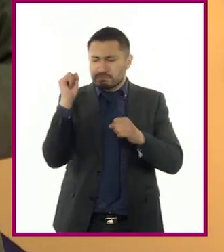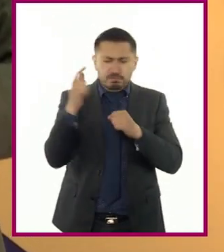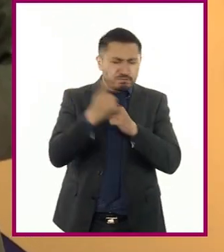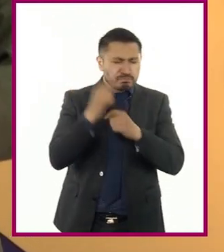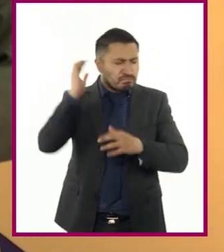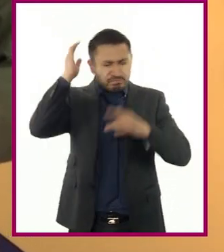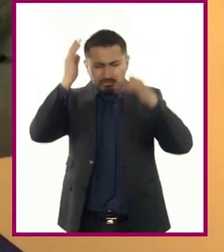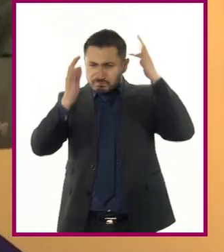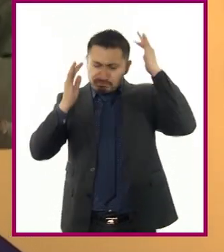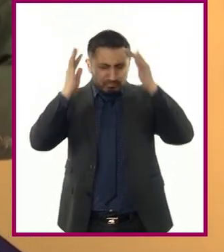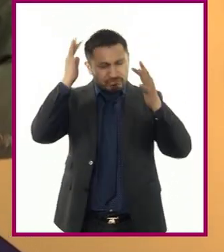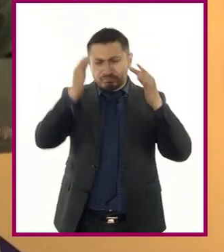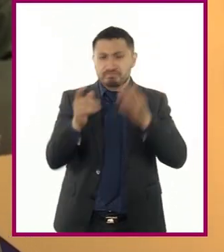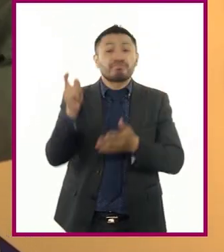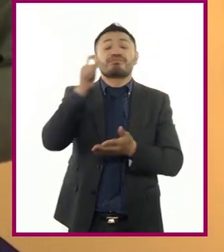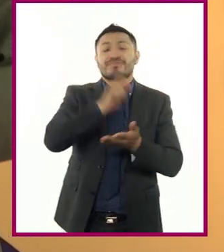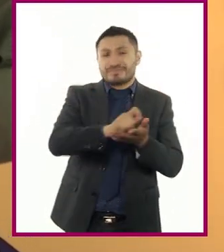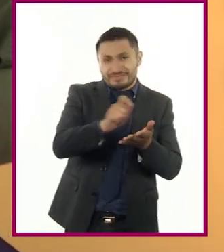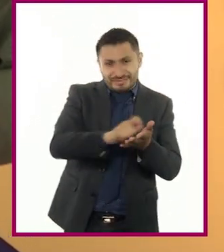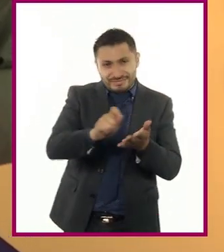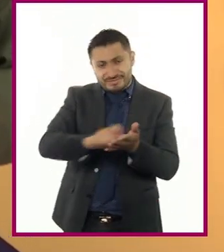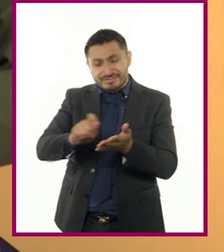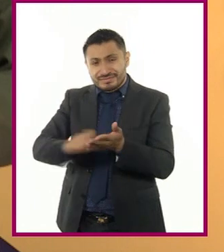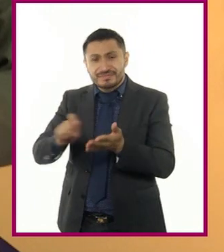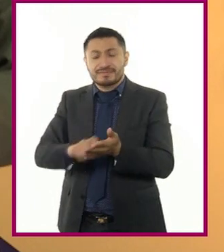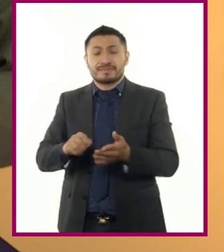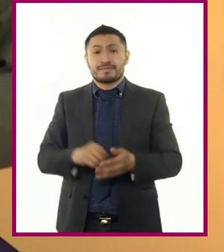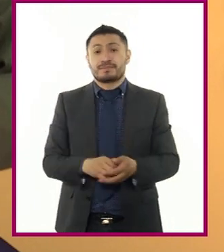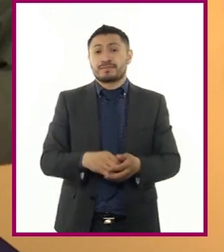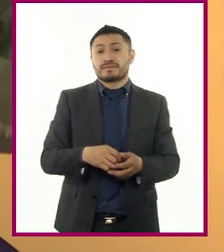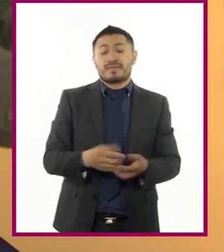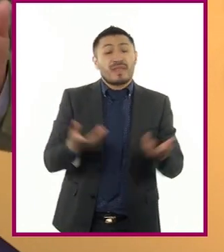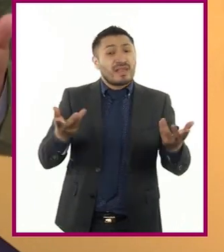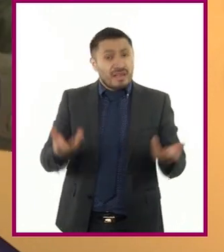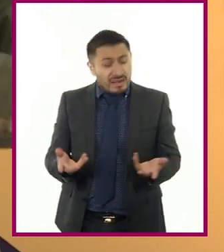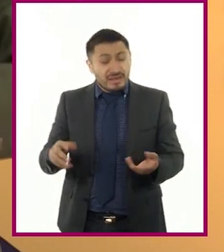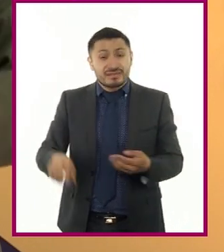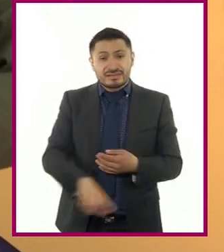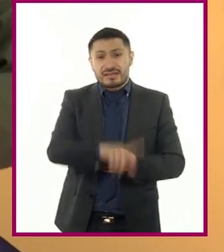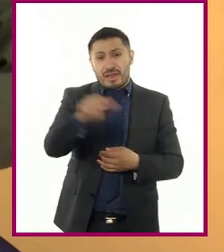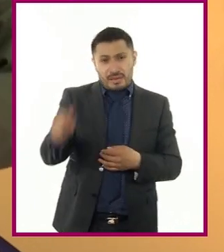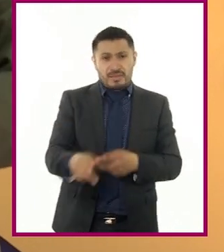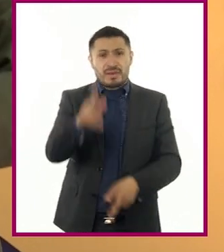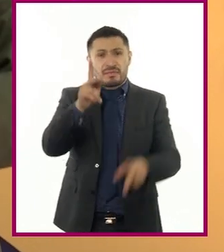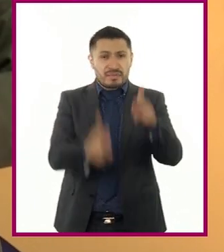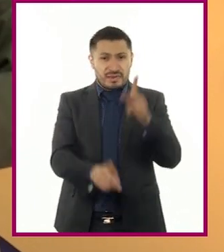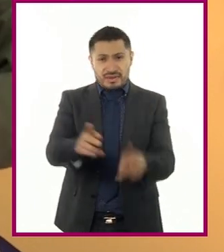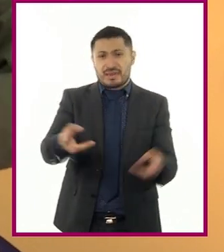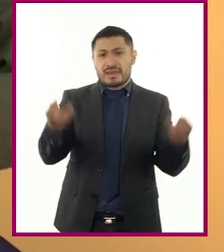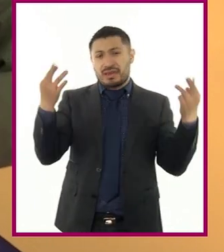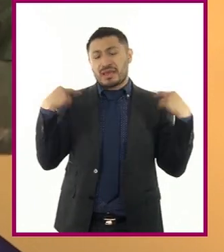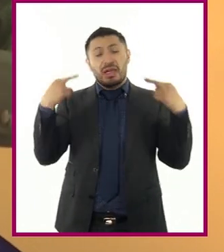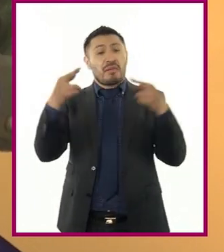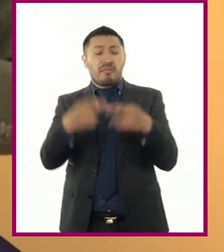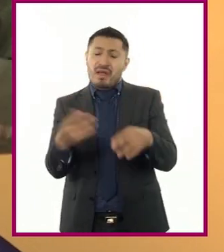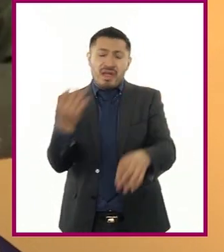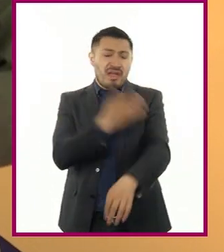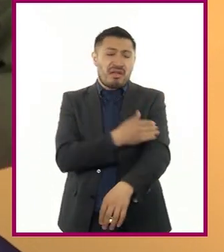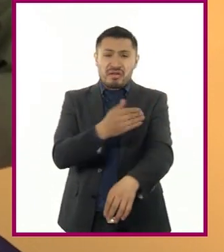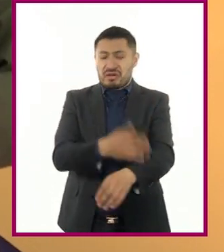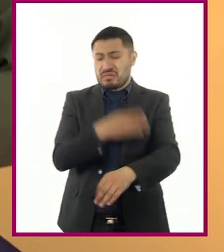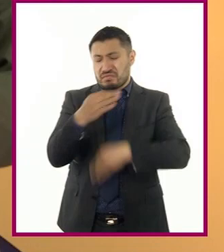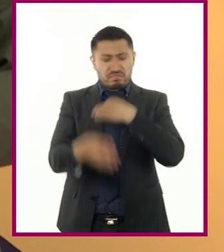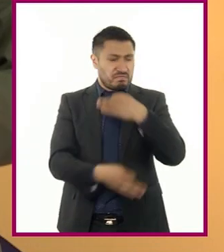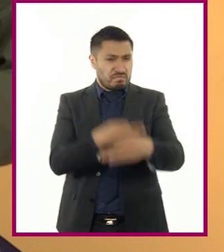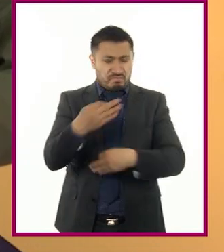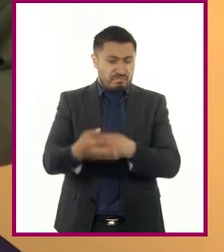y preguntas que surjan en el desarrollo de la sesión, para que después puedan comentarlas a distancia con sus compañeras,